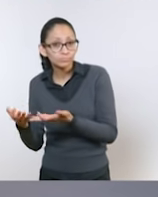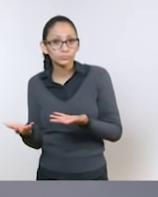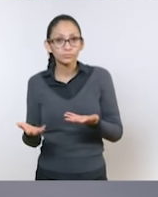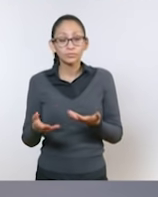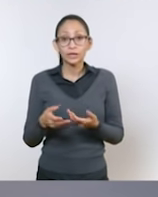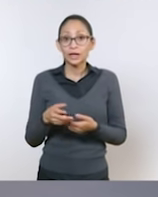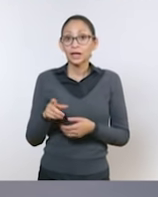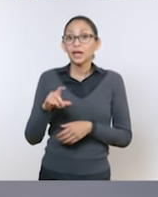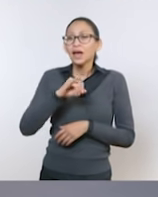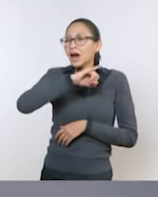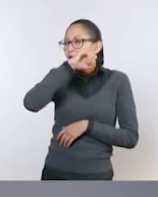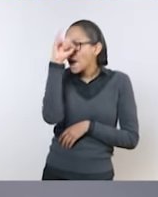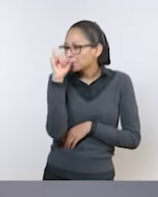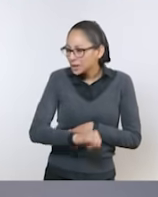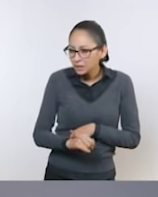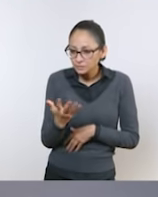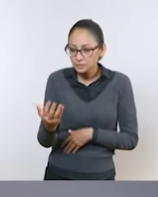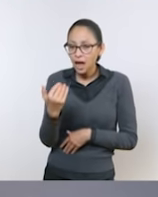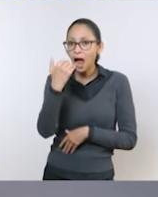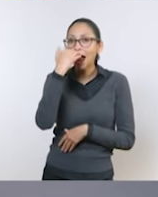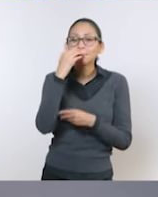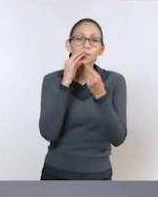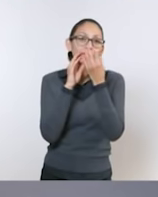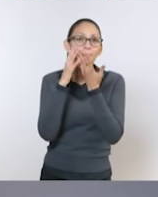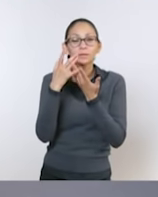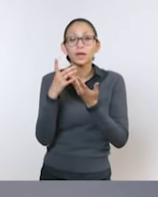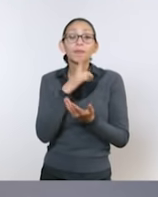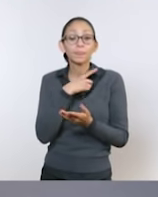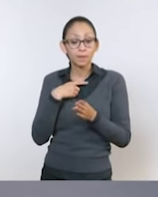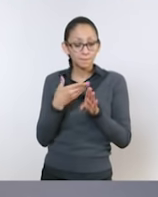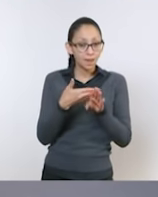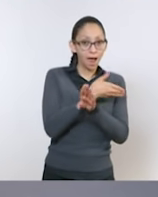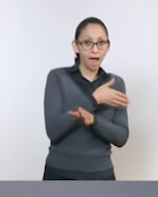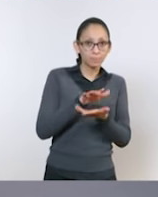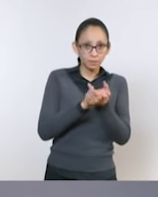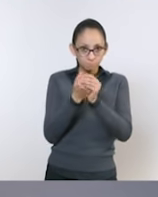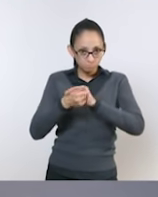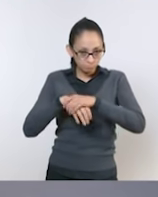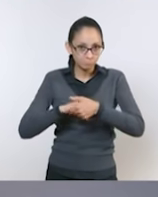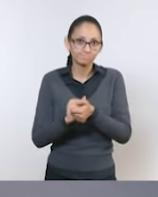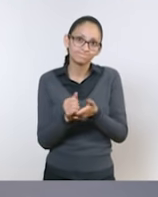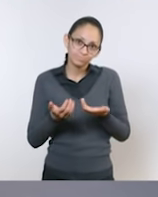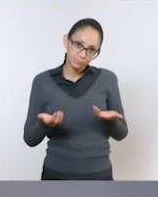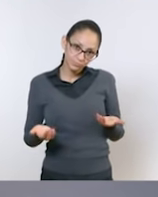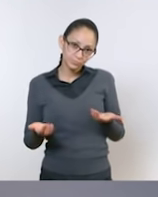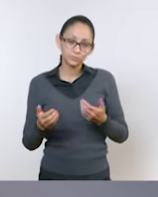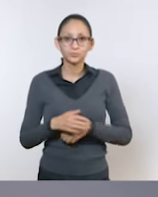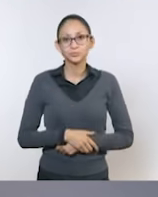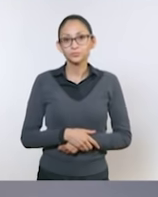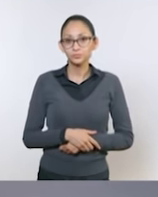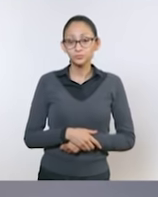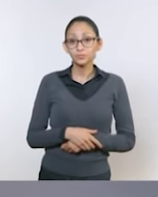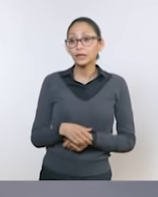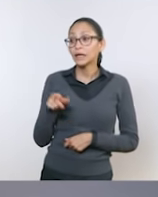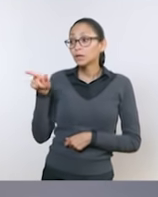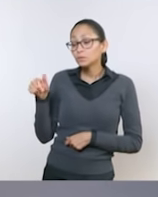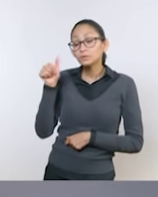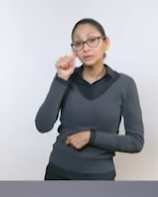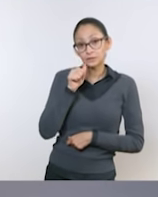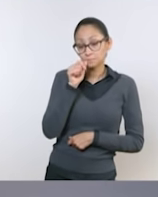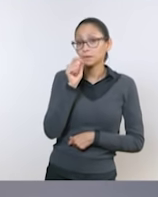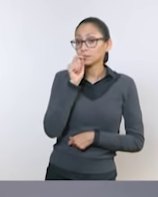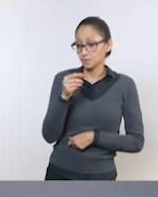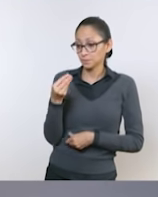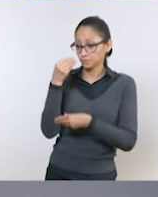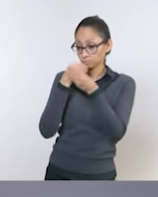frecuencia. Y jamás llevar las manos a la boca sin habértelas lavado antes. Y